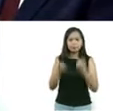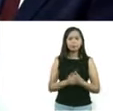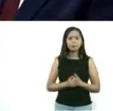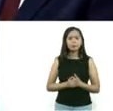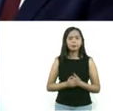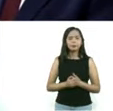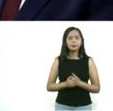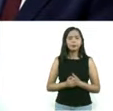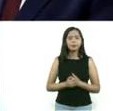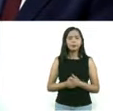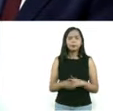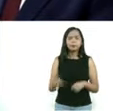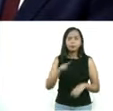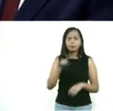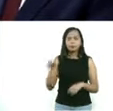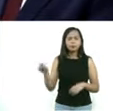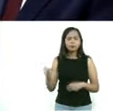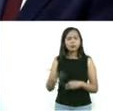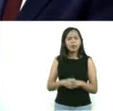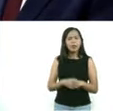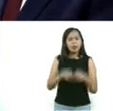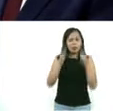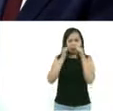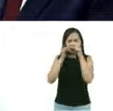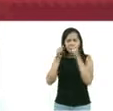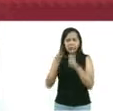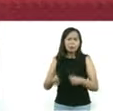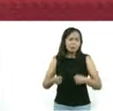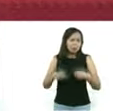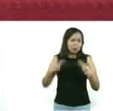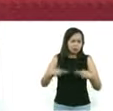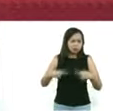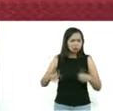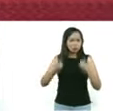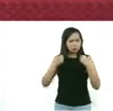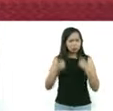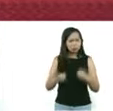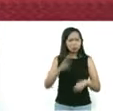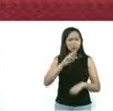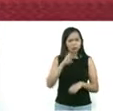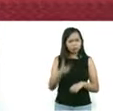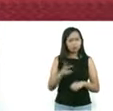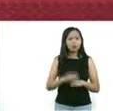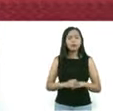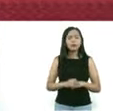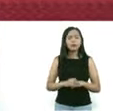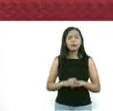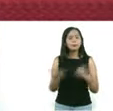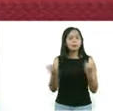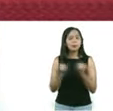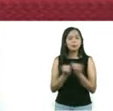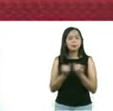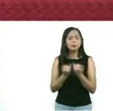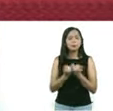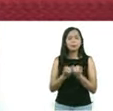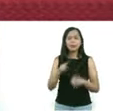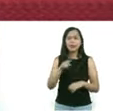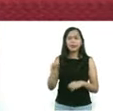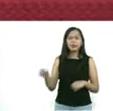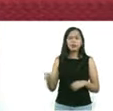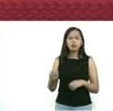operativos de carácter vial, operativos de seguridad y la relación con los órganos